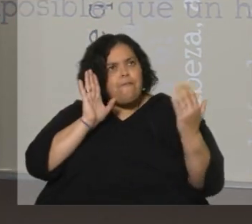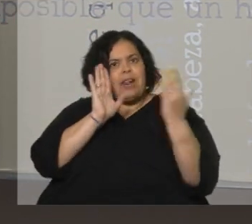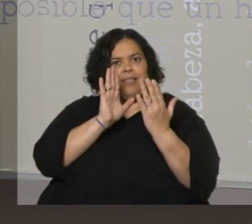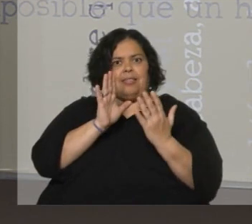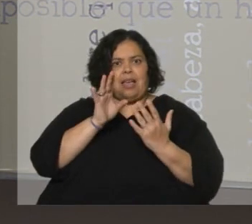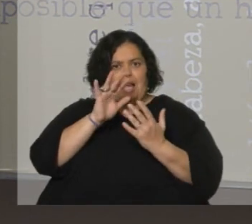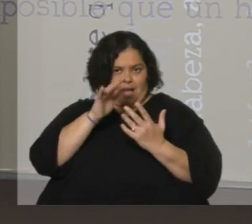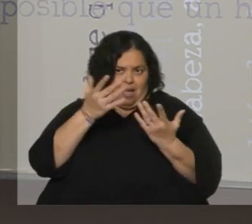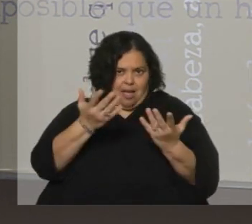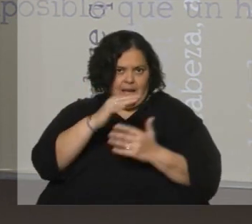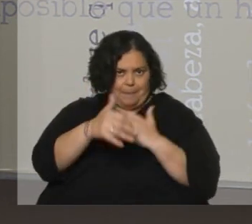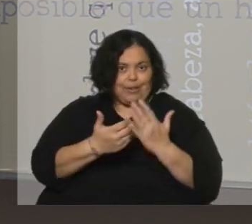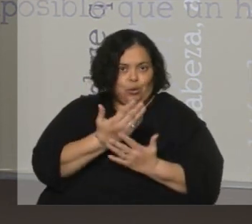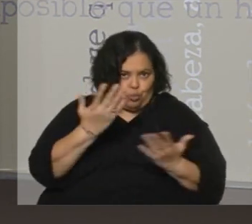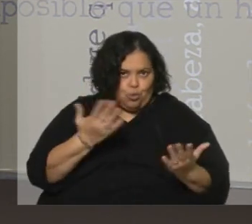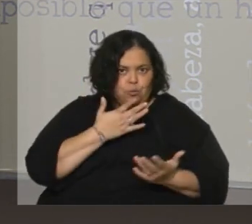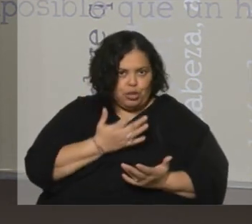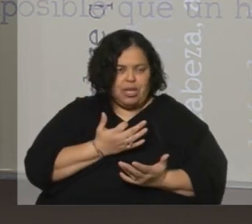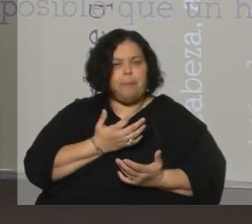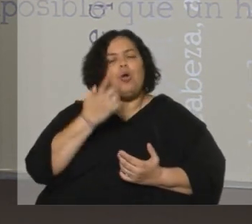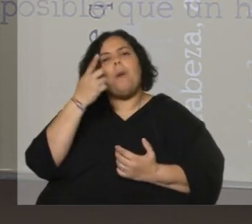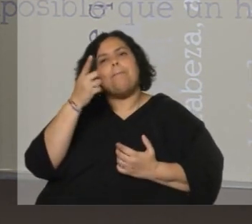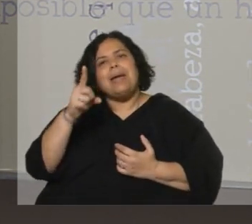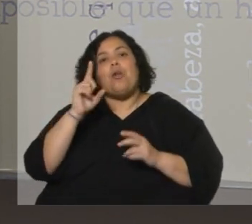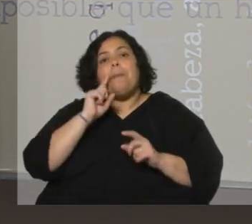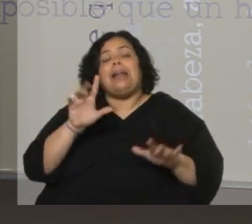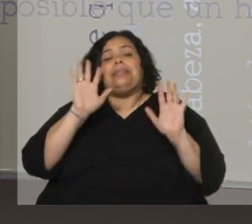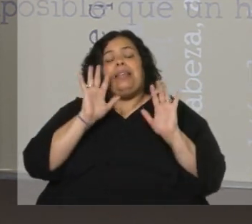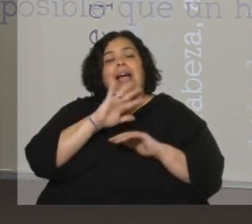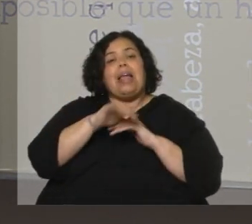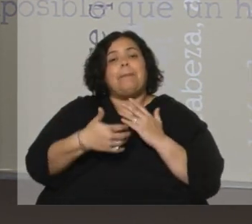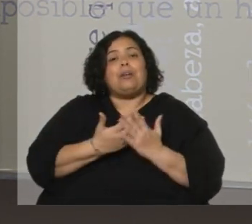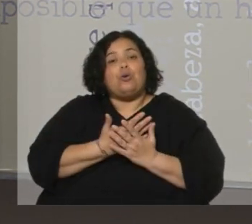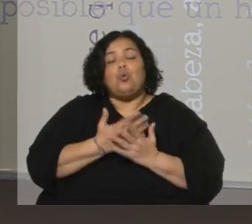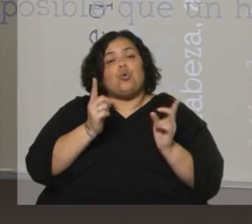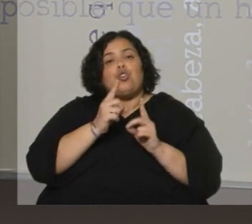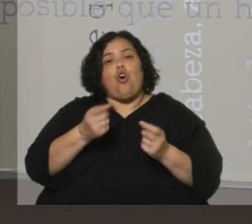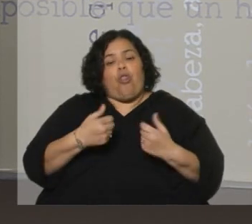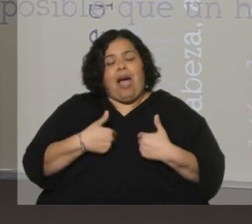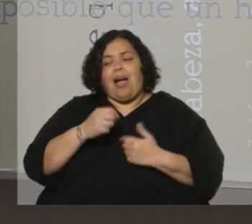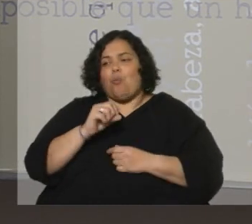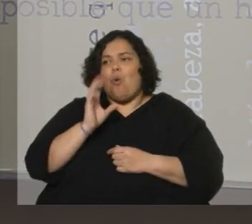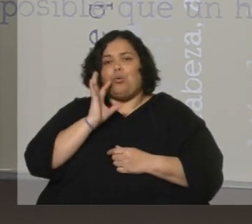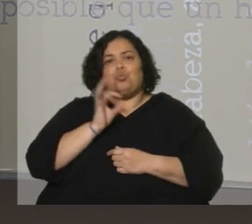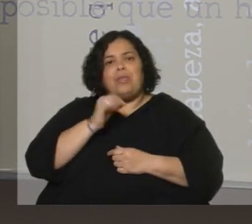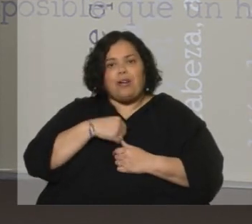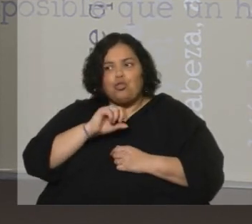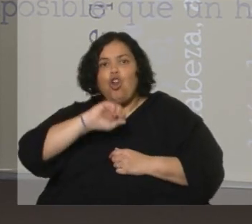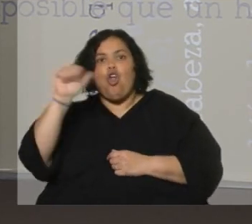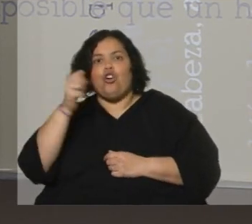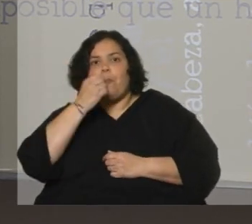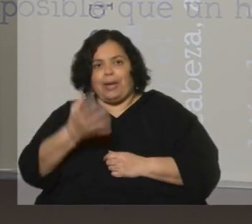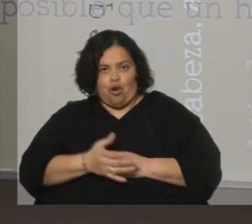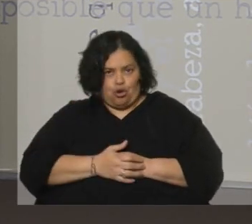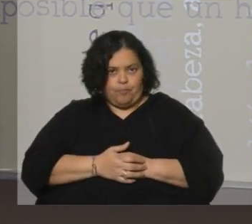del mercosur pero parecería que el corset del mercosur no nos ha dejado En definitiva poder lograr mejores cosas eh yo estuve hace